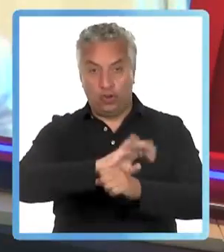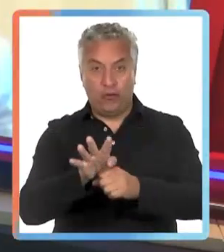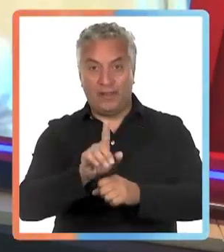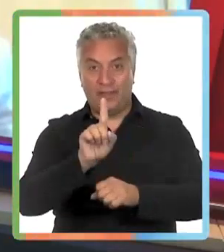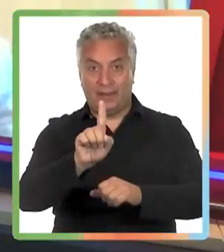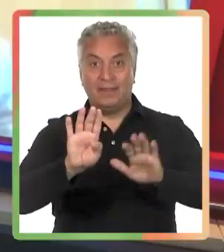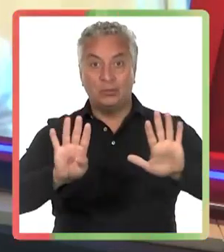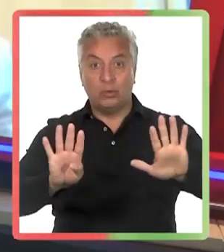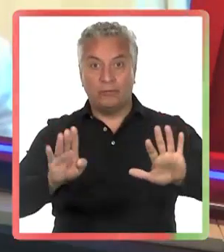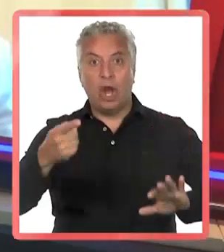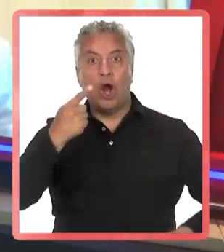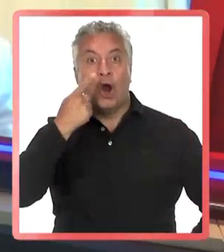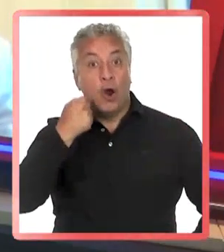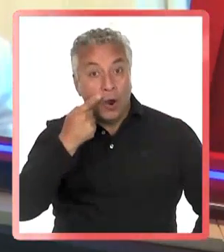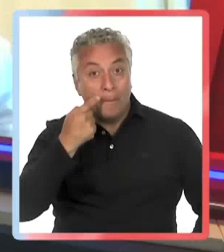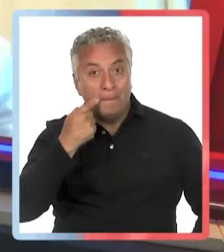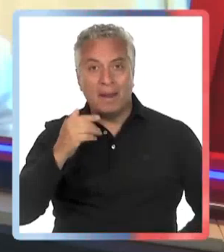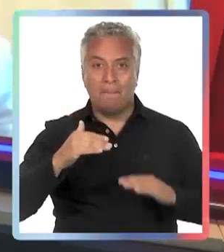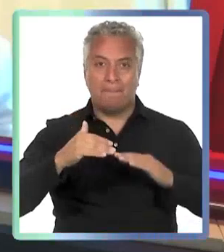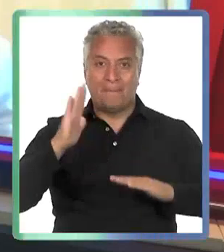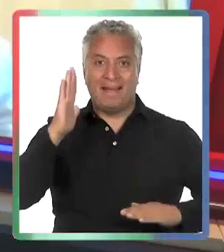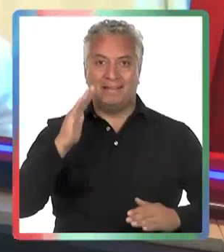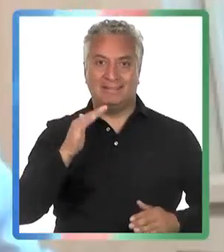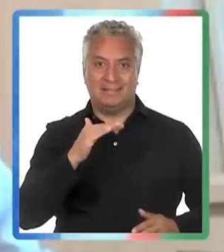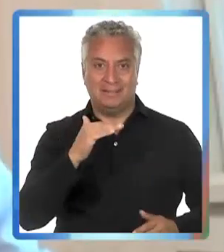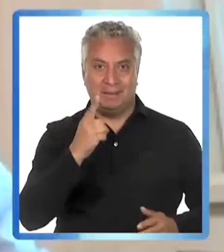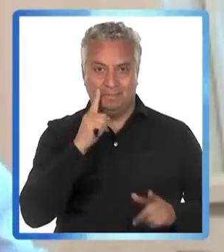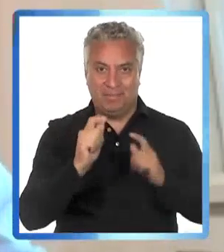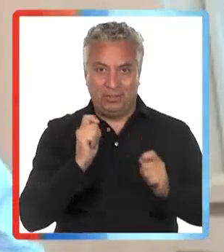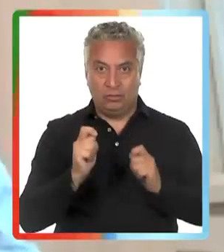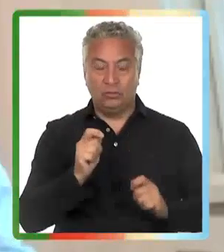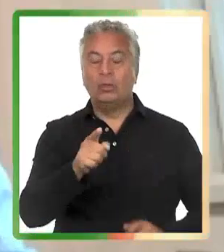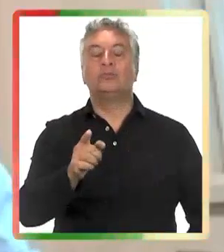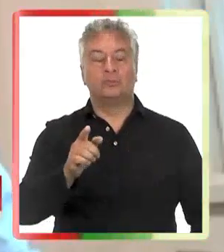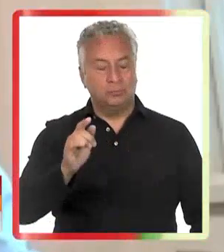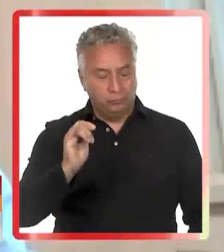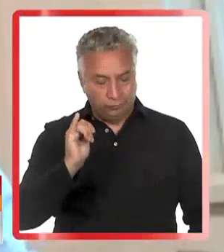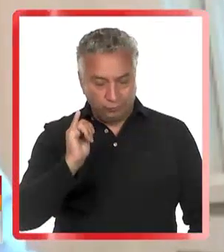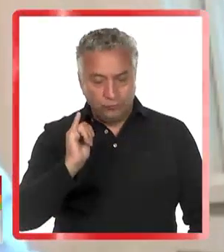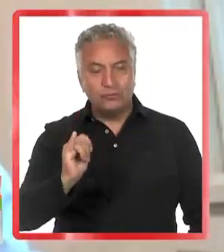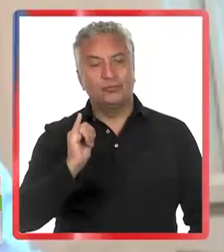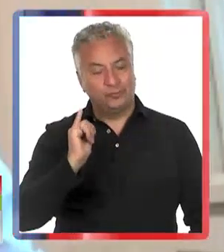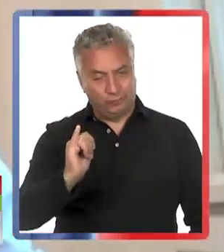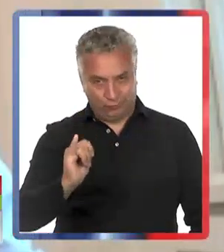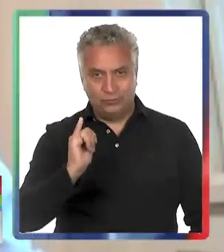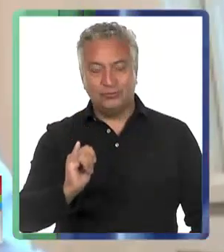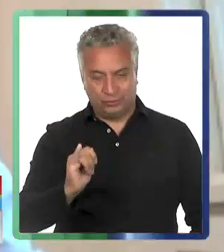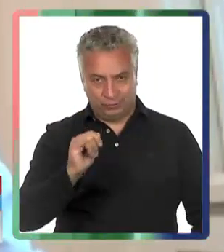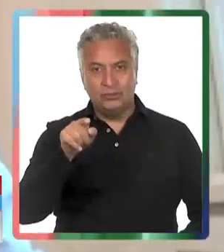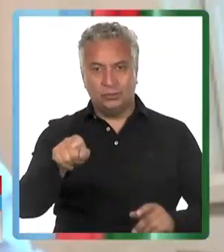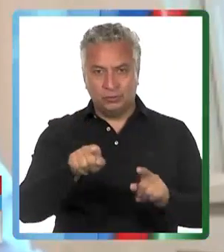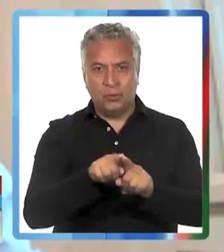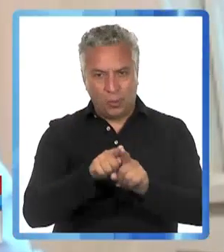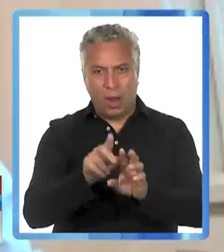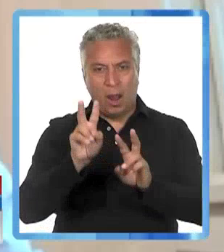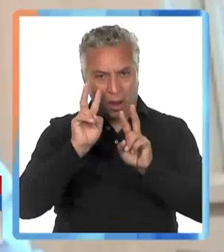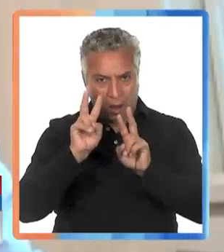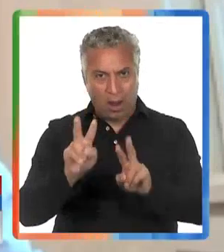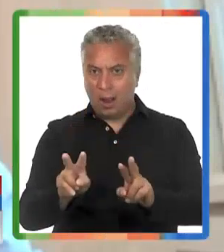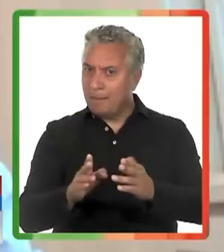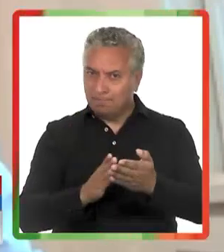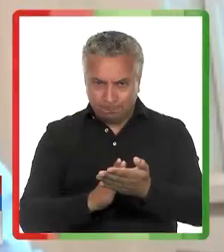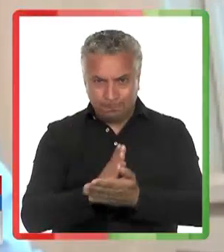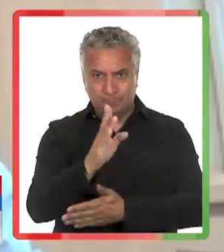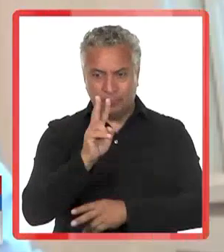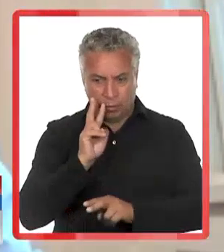este COVID-19, ser hombre ya es un riesgo. Sí, claro. Eso fue algo que fue bastante